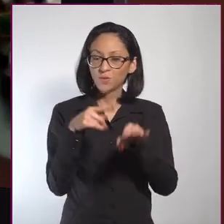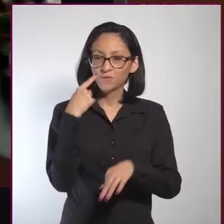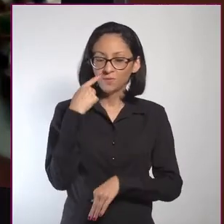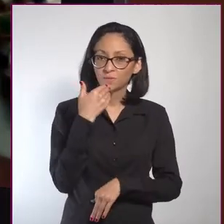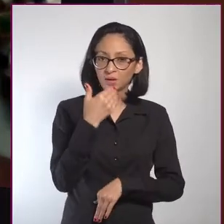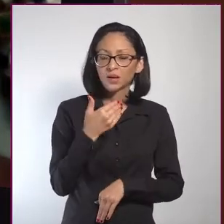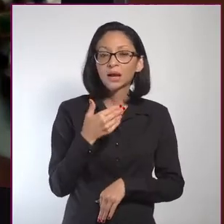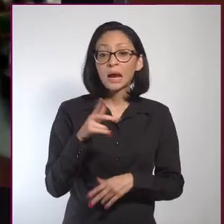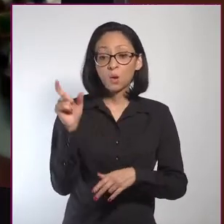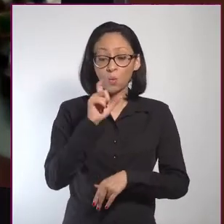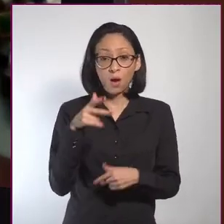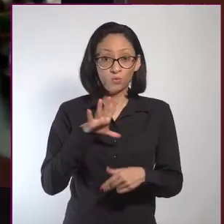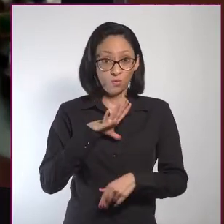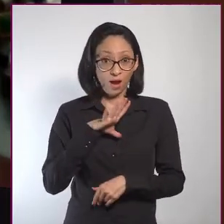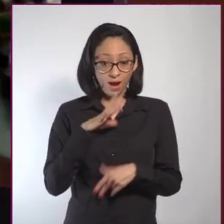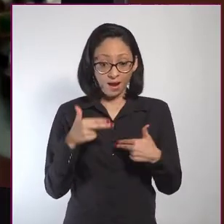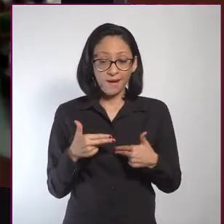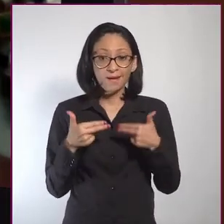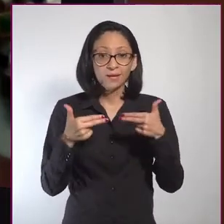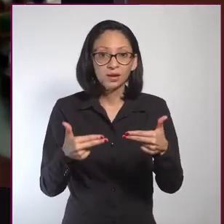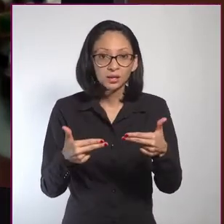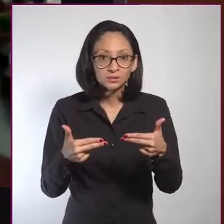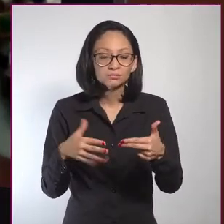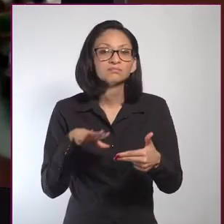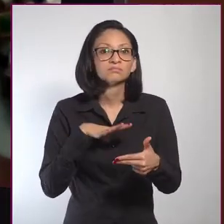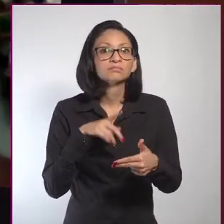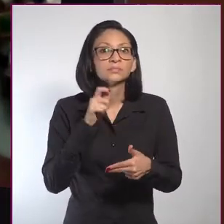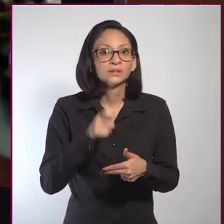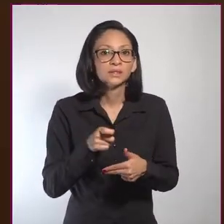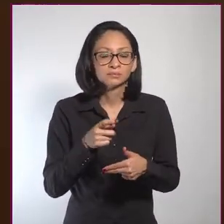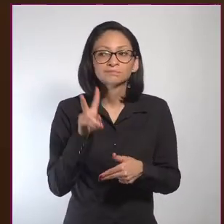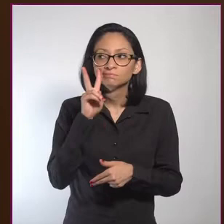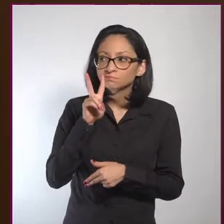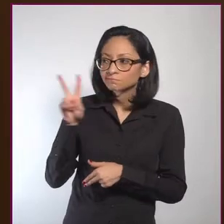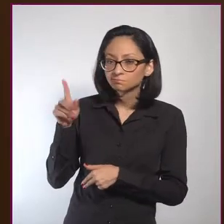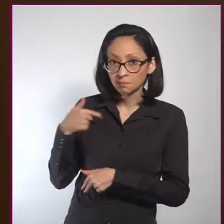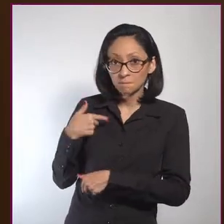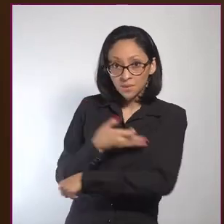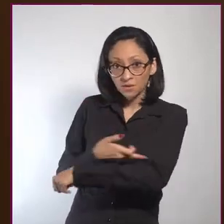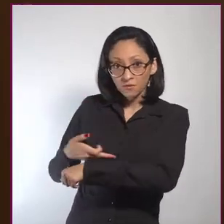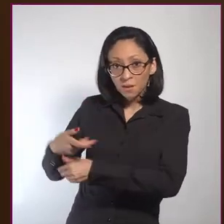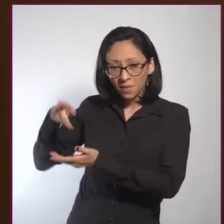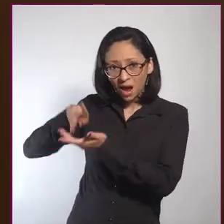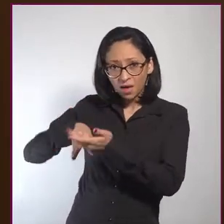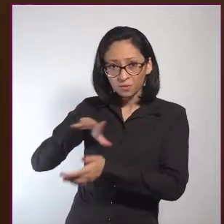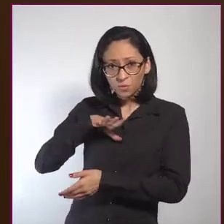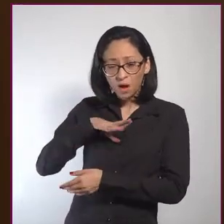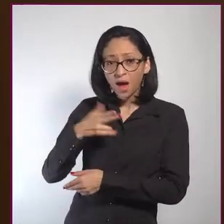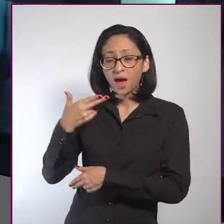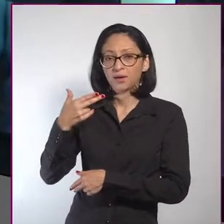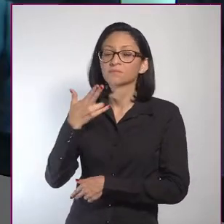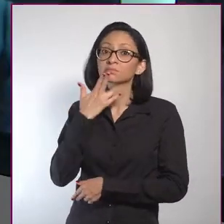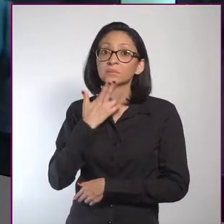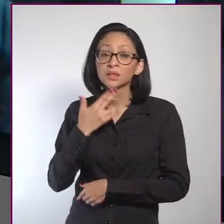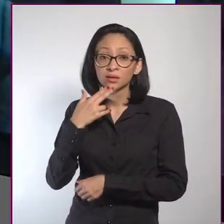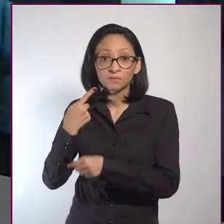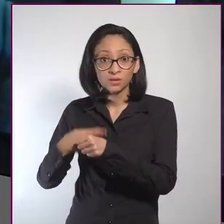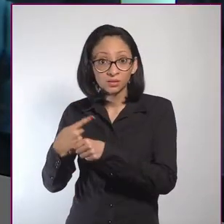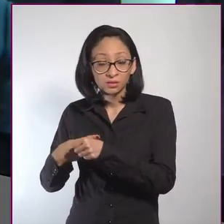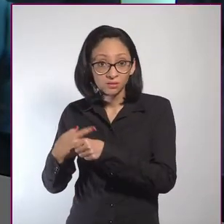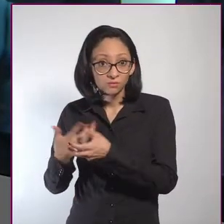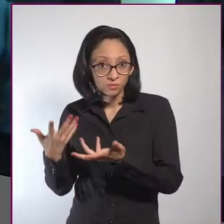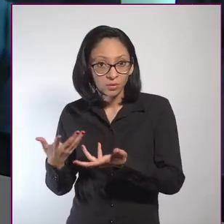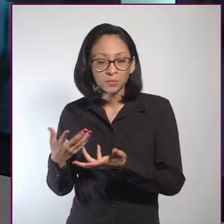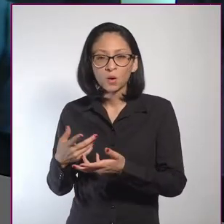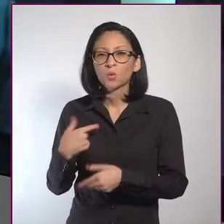El riesgo genético lo puedes saber a través de analizar la familia. Si en la familia hay personas con diabetes y sobre todo